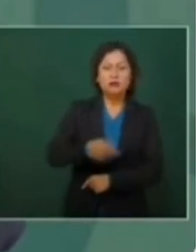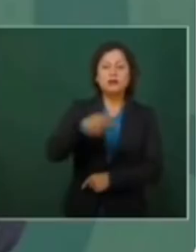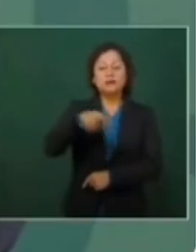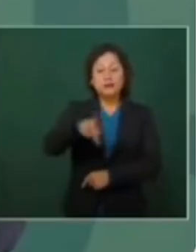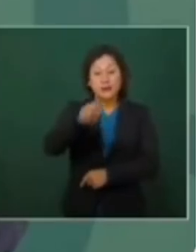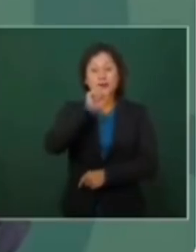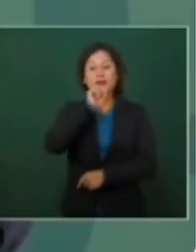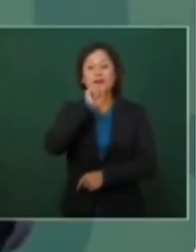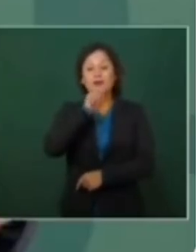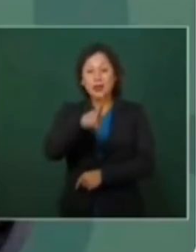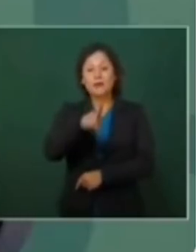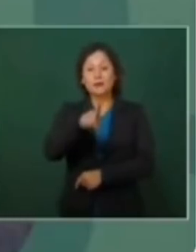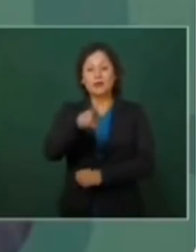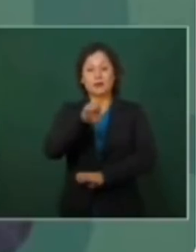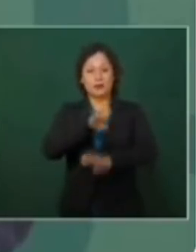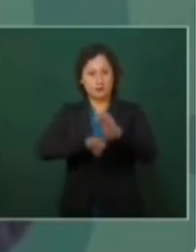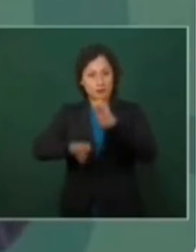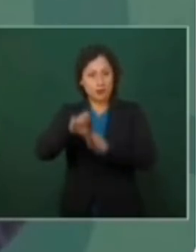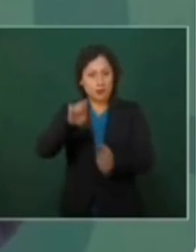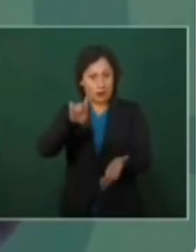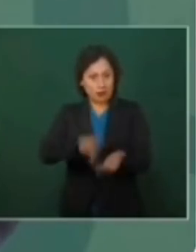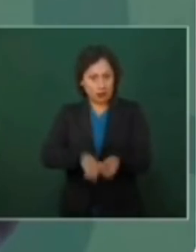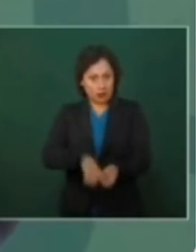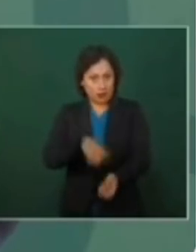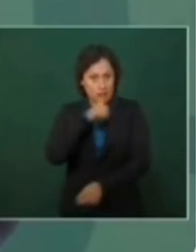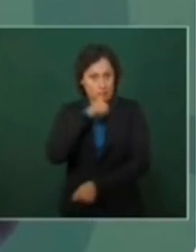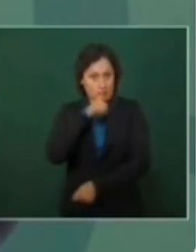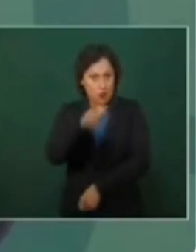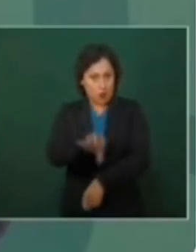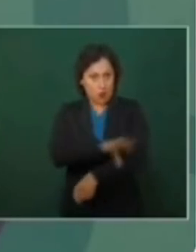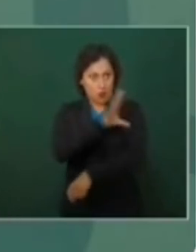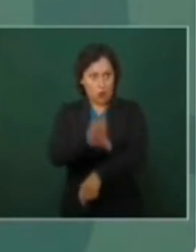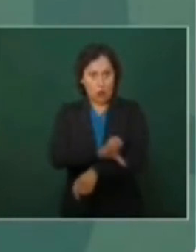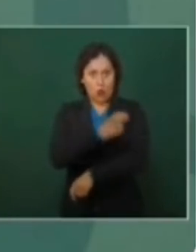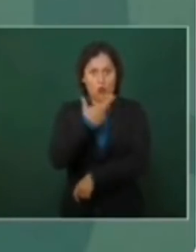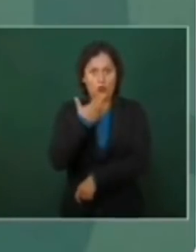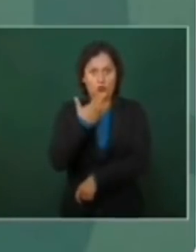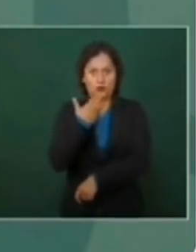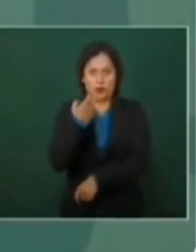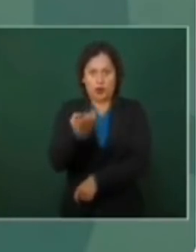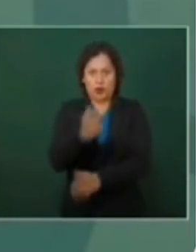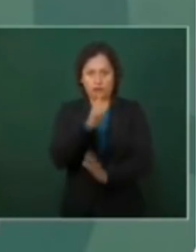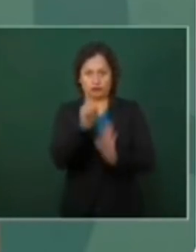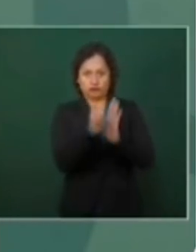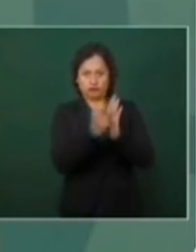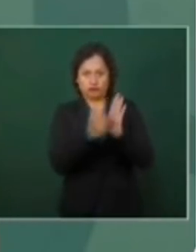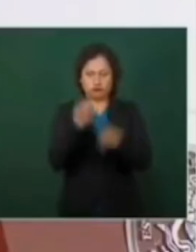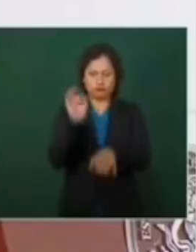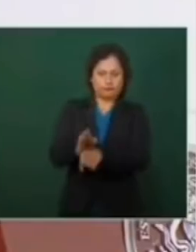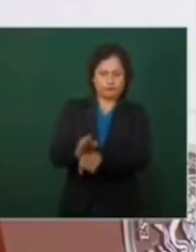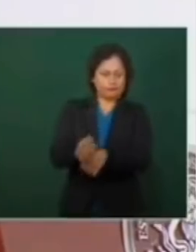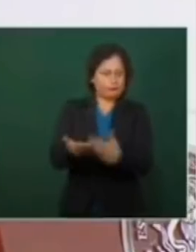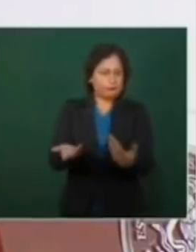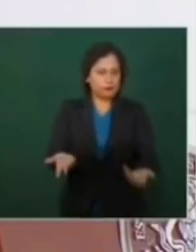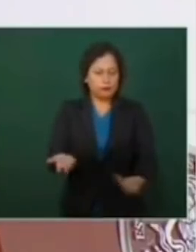la energía eléctrica en las empresas es una garantía para todos